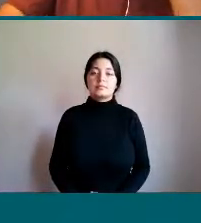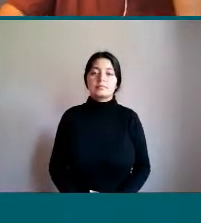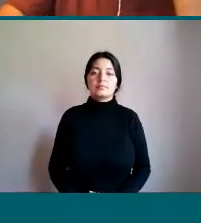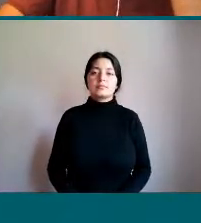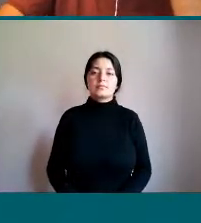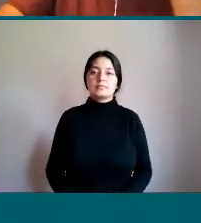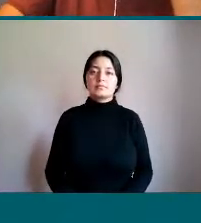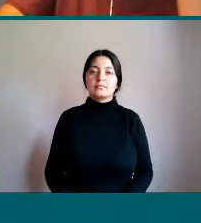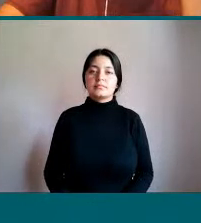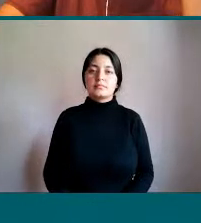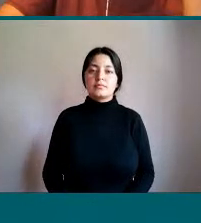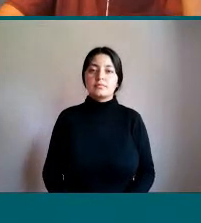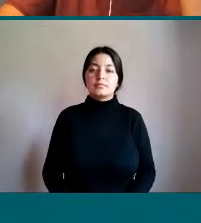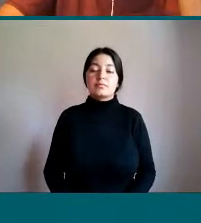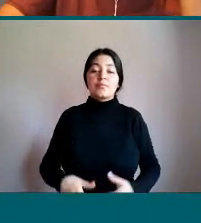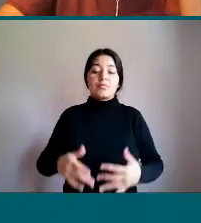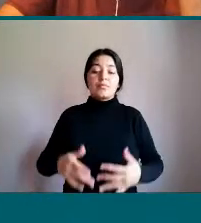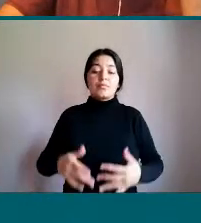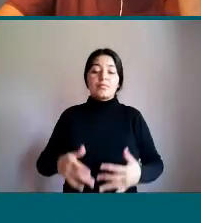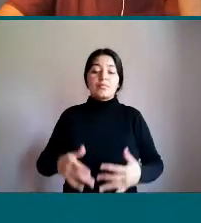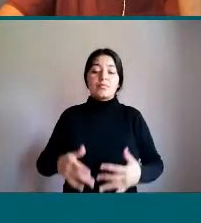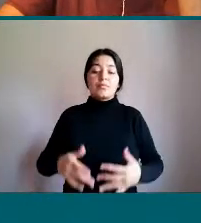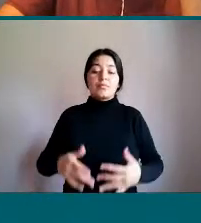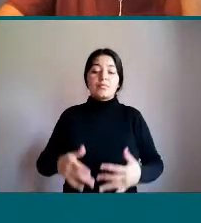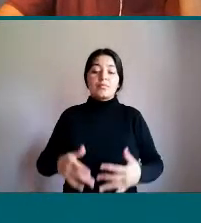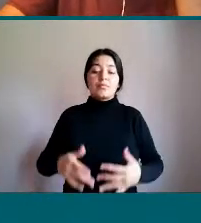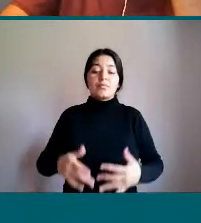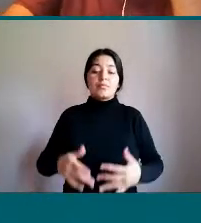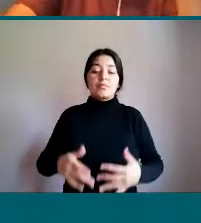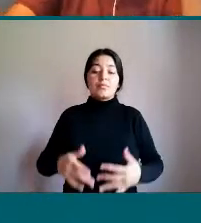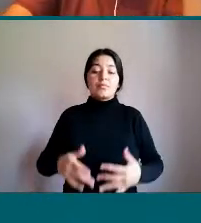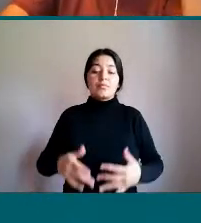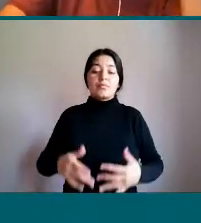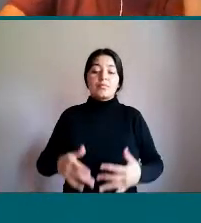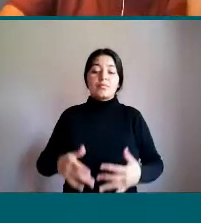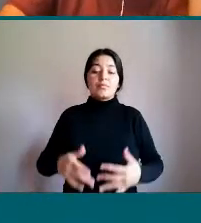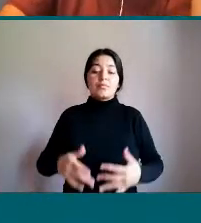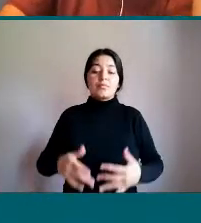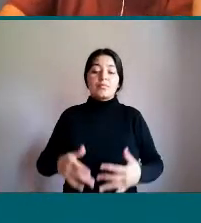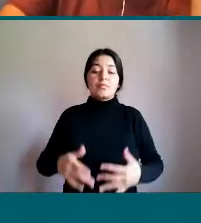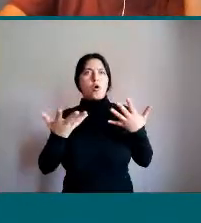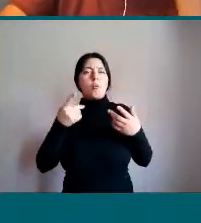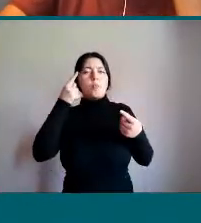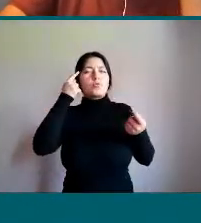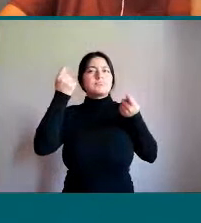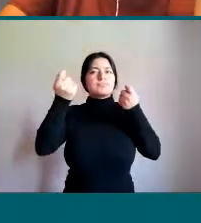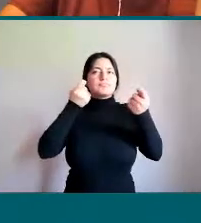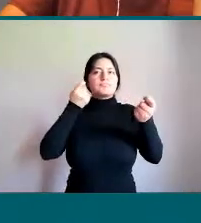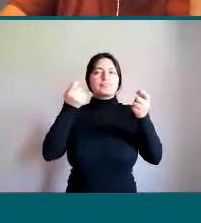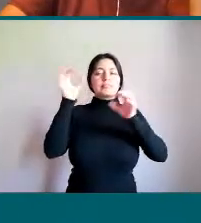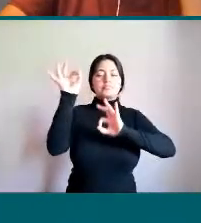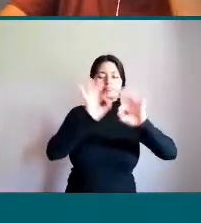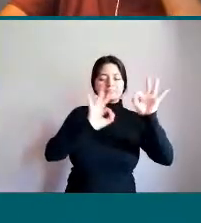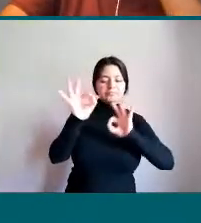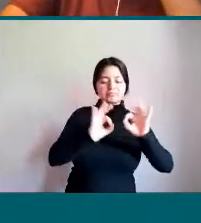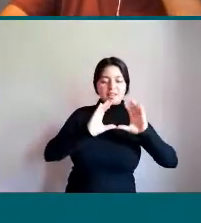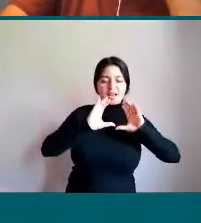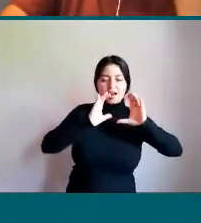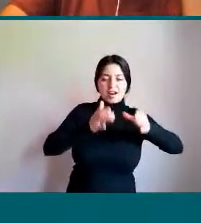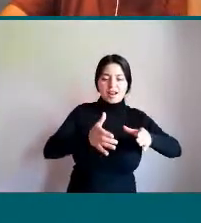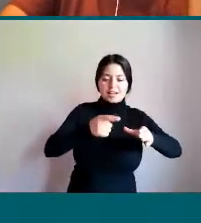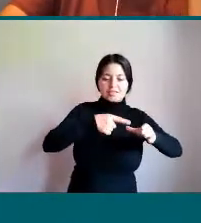lo que yo estoy planteando es que quizás la forma en la que diseño mis clases no sea del todo